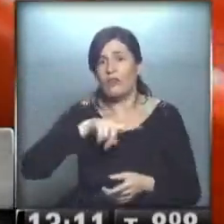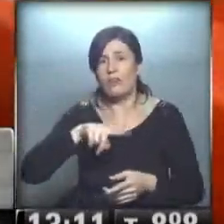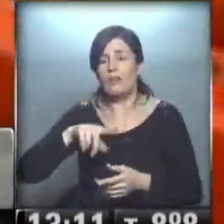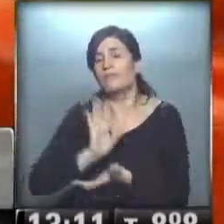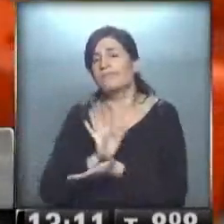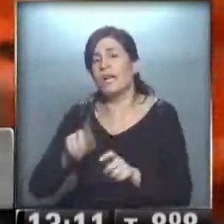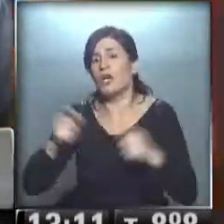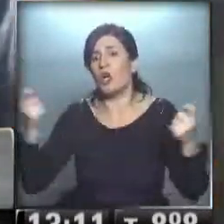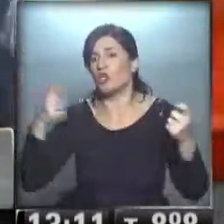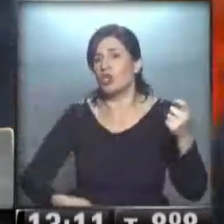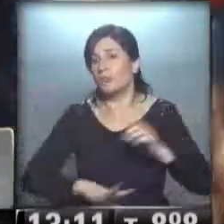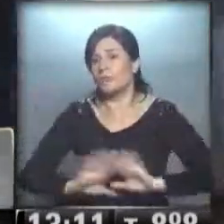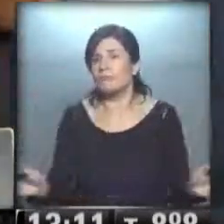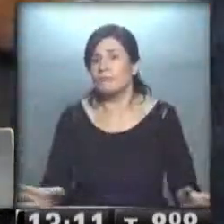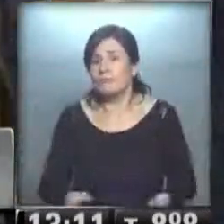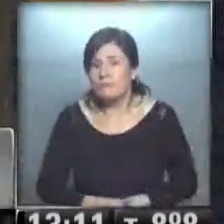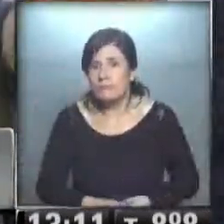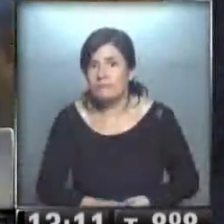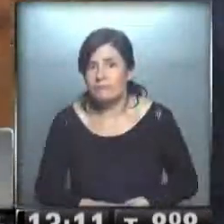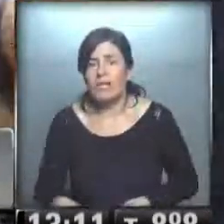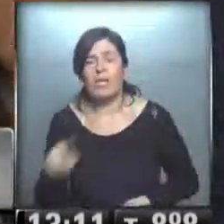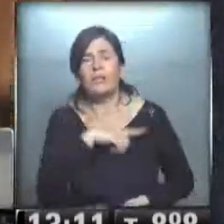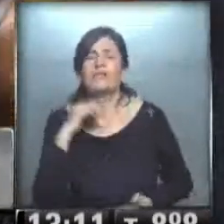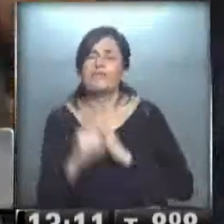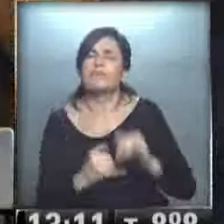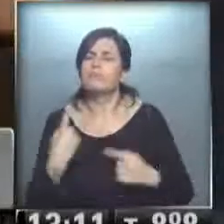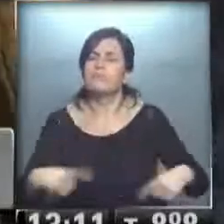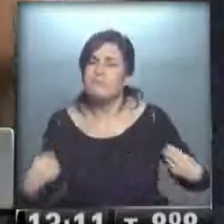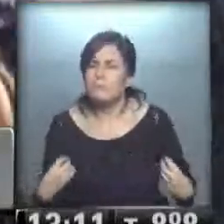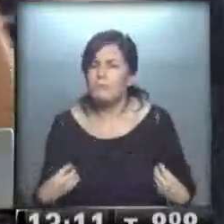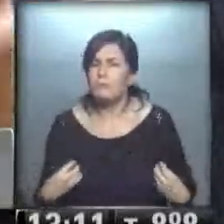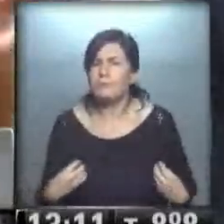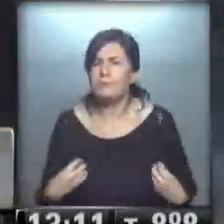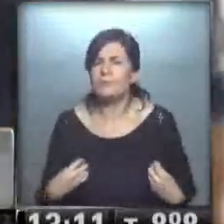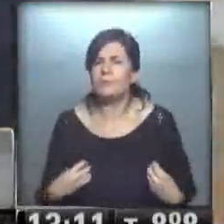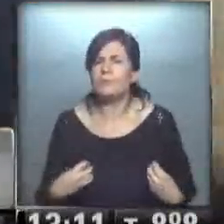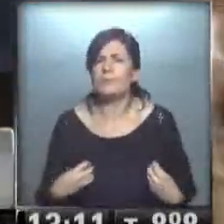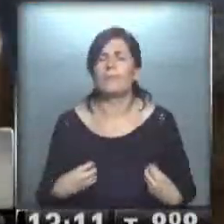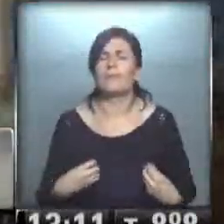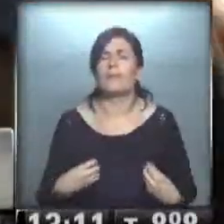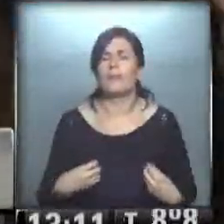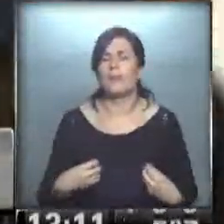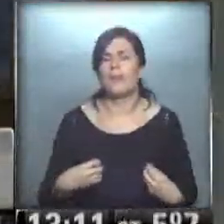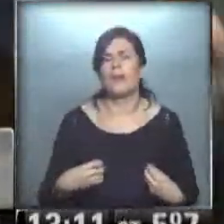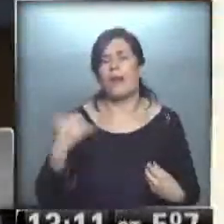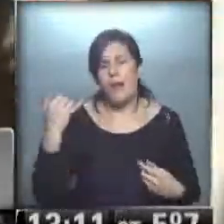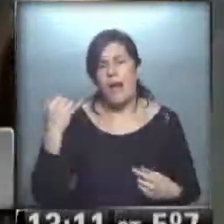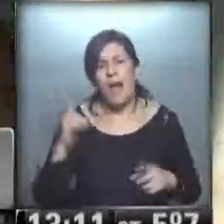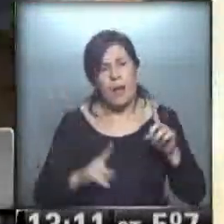partes. Entonces, lo que quiero transmitir con esto es que ya existen los siguientes